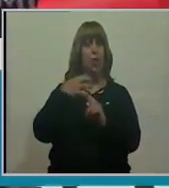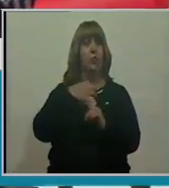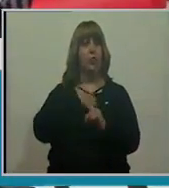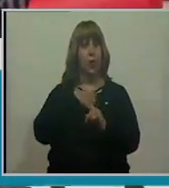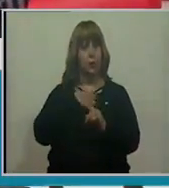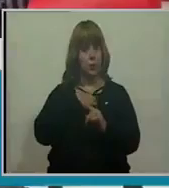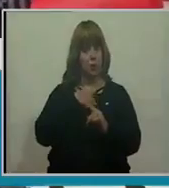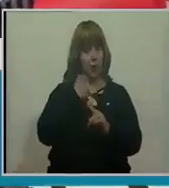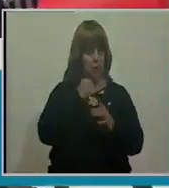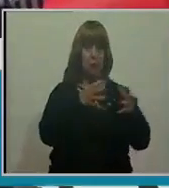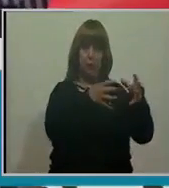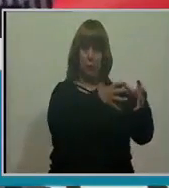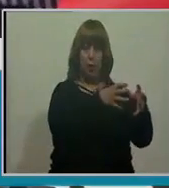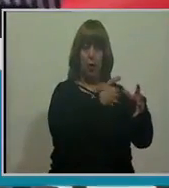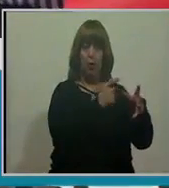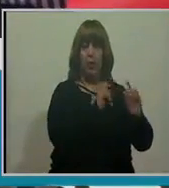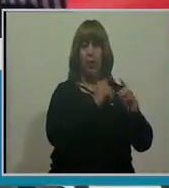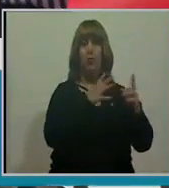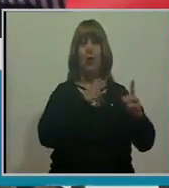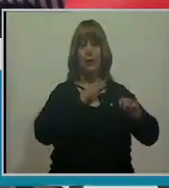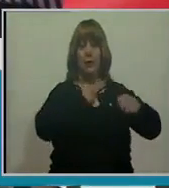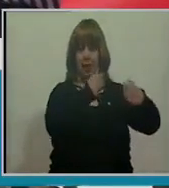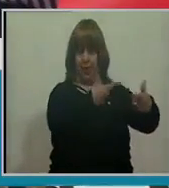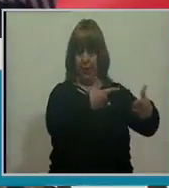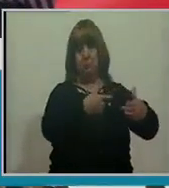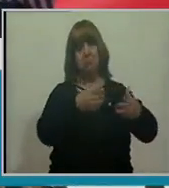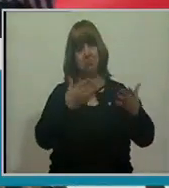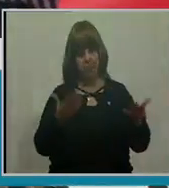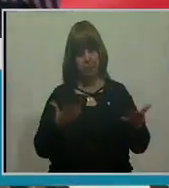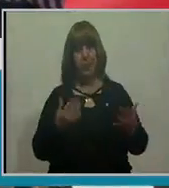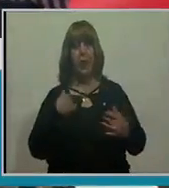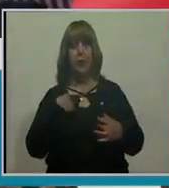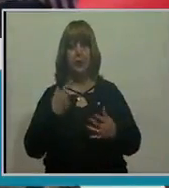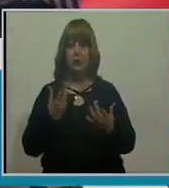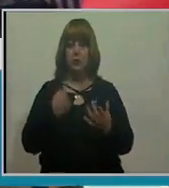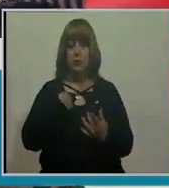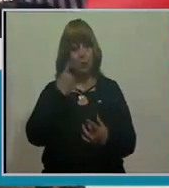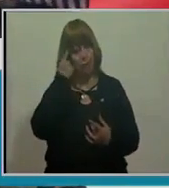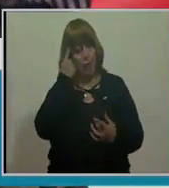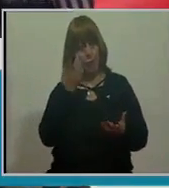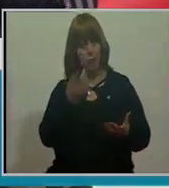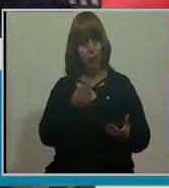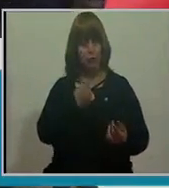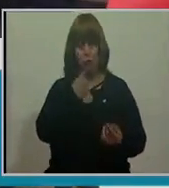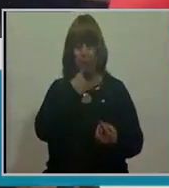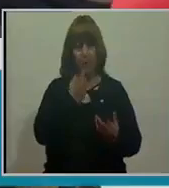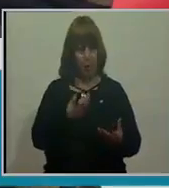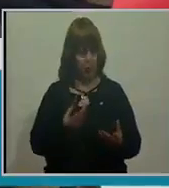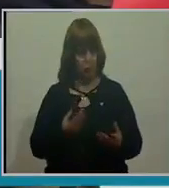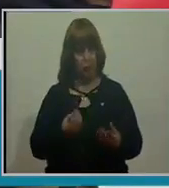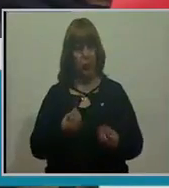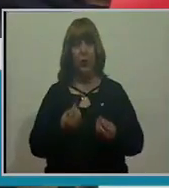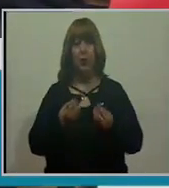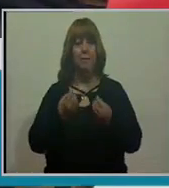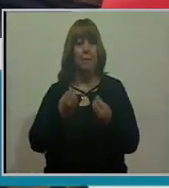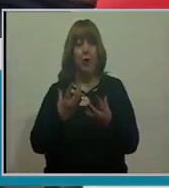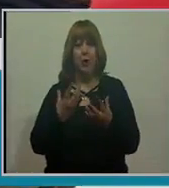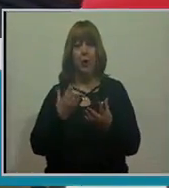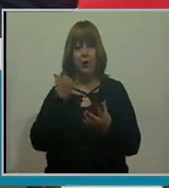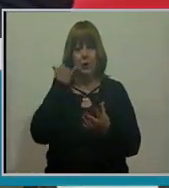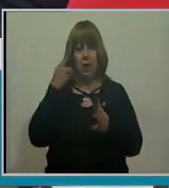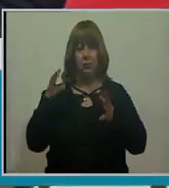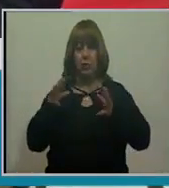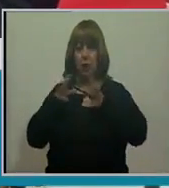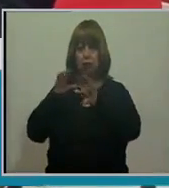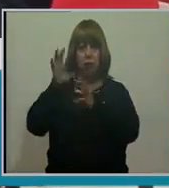se han entregado. Digo yo, tenía que producirse este intento de usurpación que por suerte no pasó a mayores para que las autoridades del